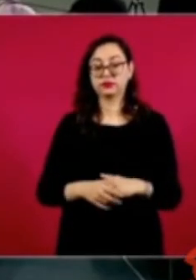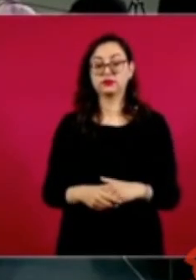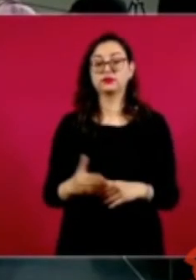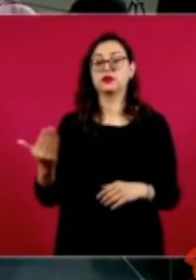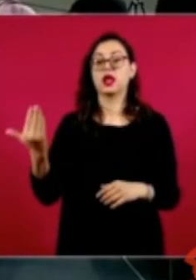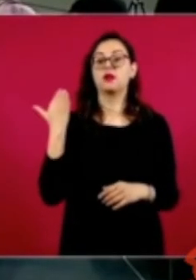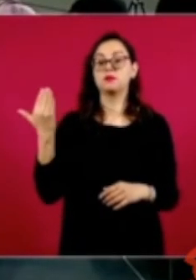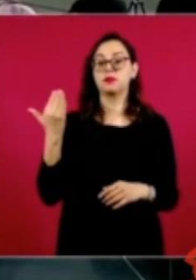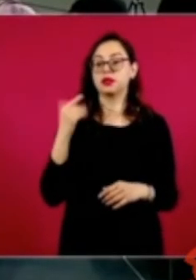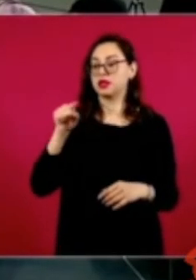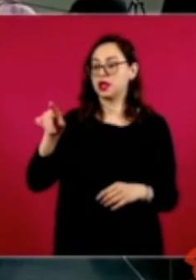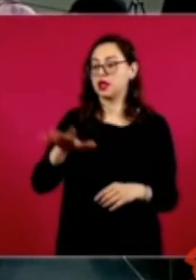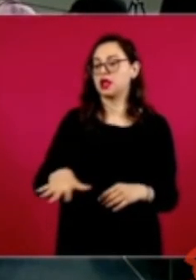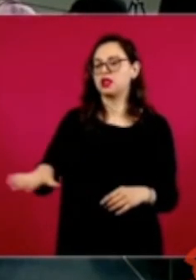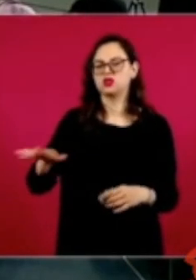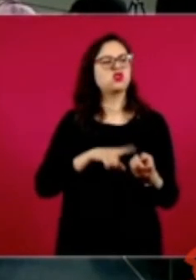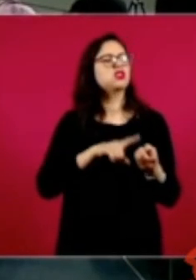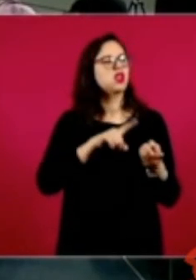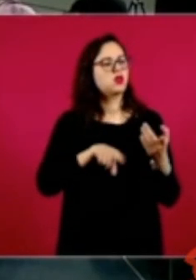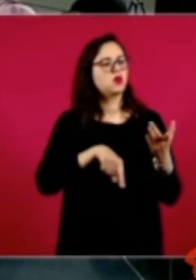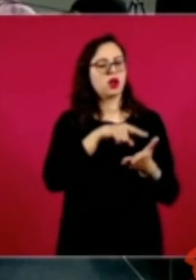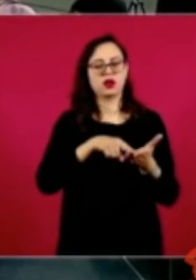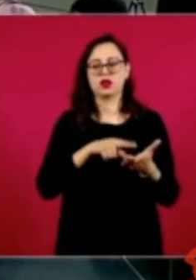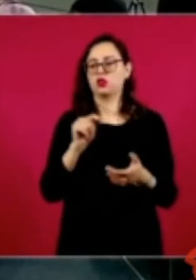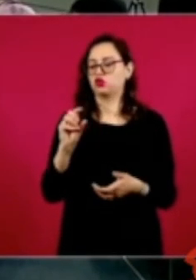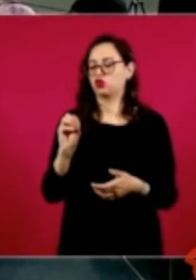Torreón. En Torreón.